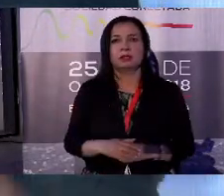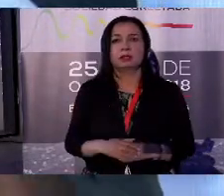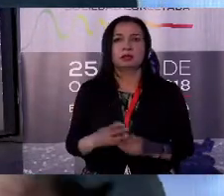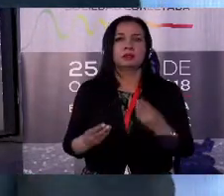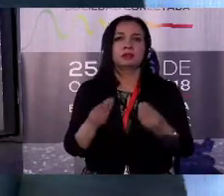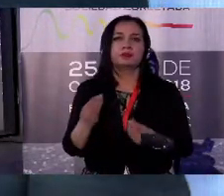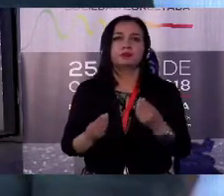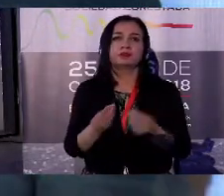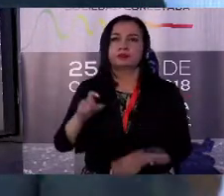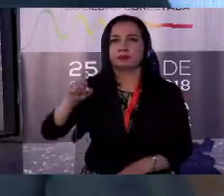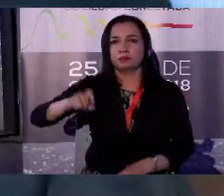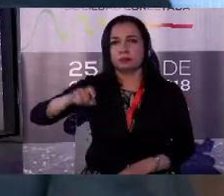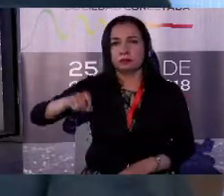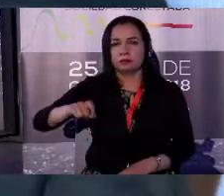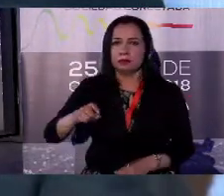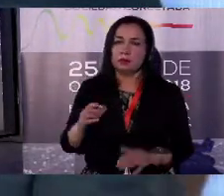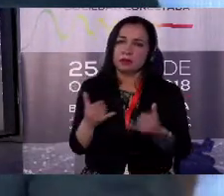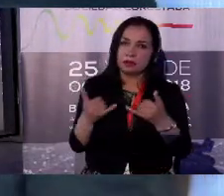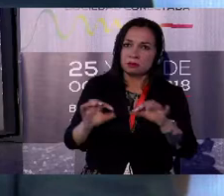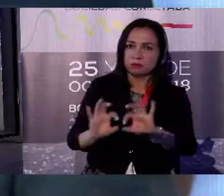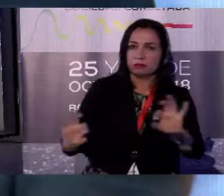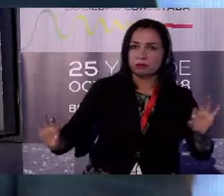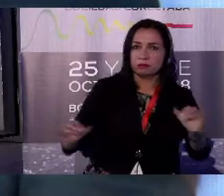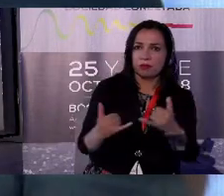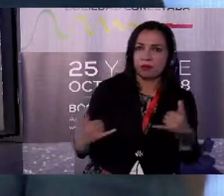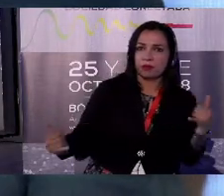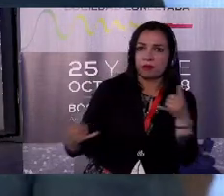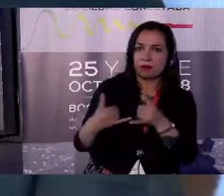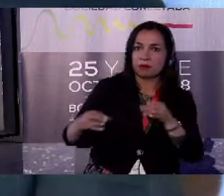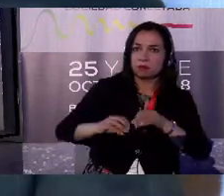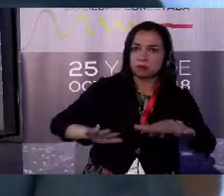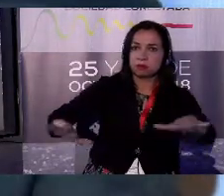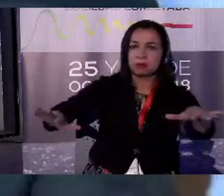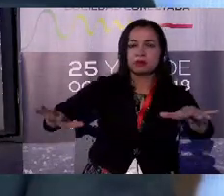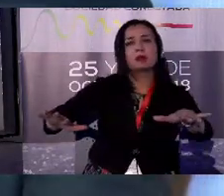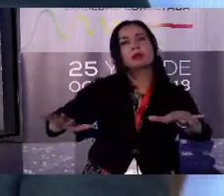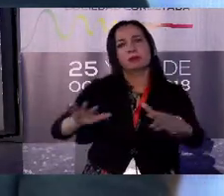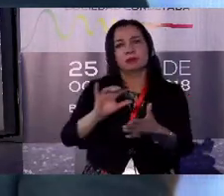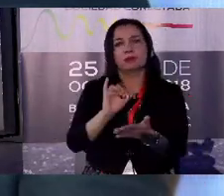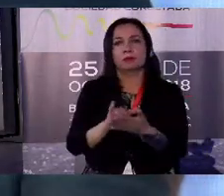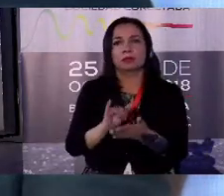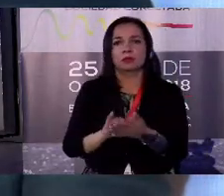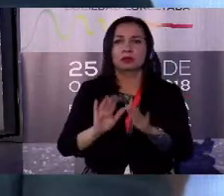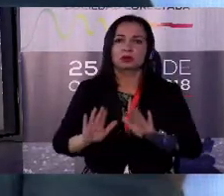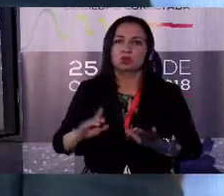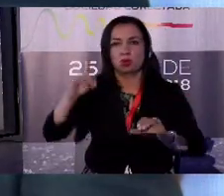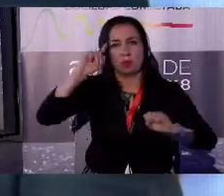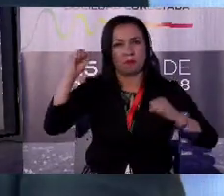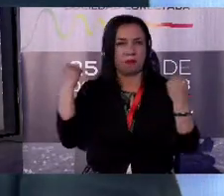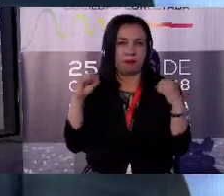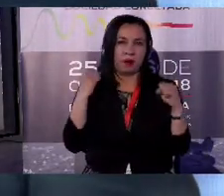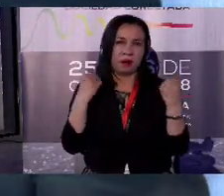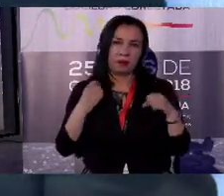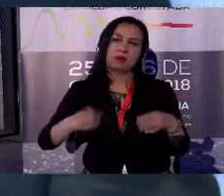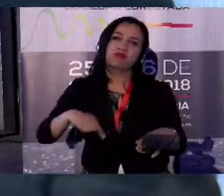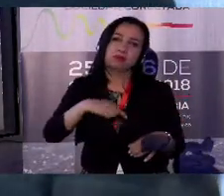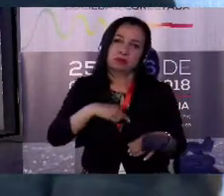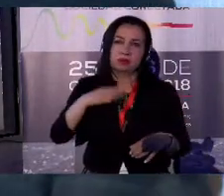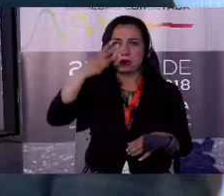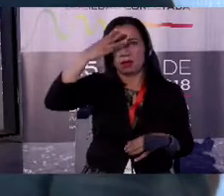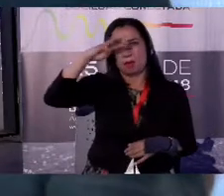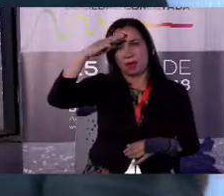se va a necesitar fibra extendida en el mercado. Y eso es una preocupación nuestra en